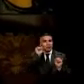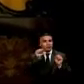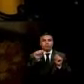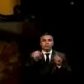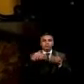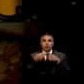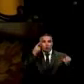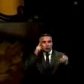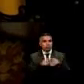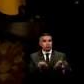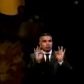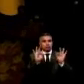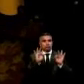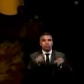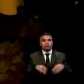bien común